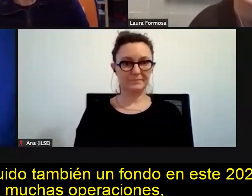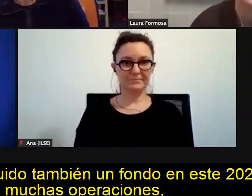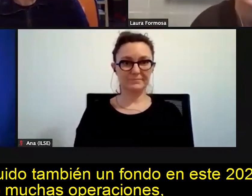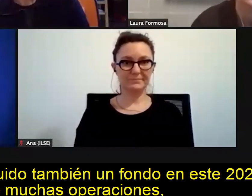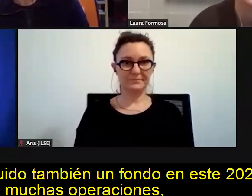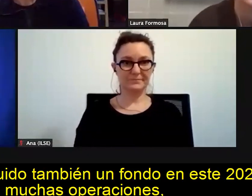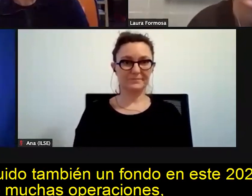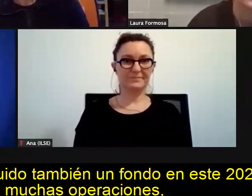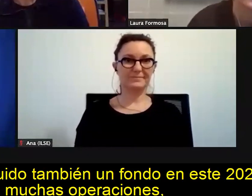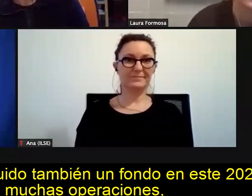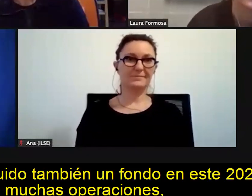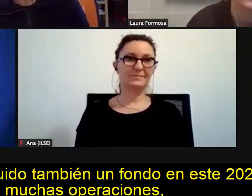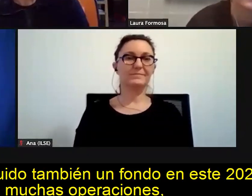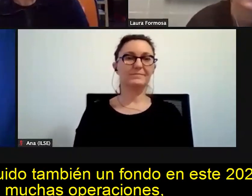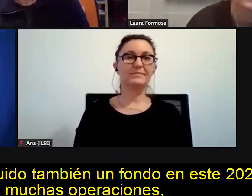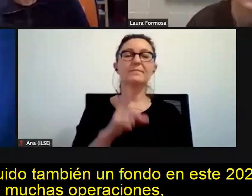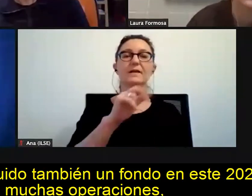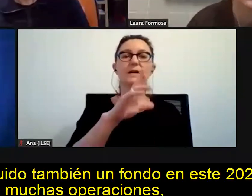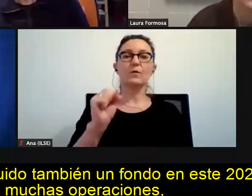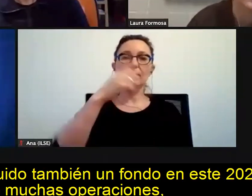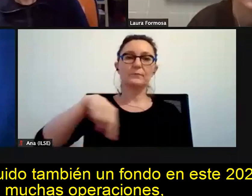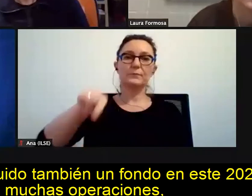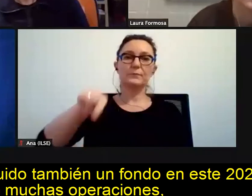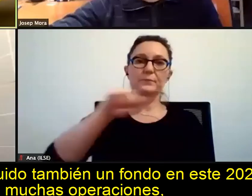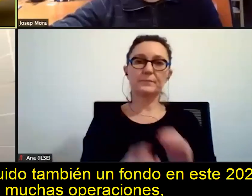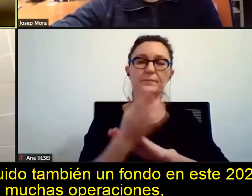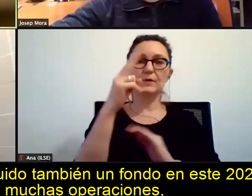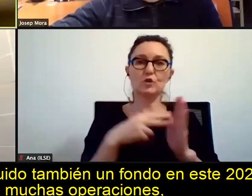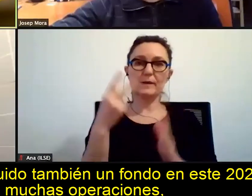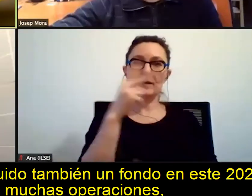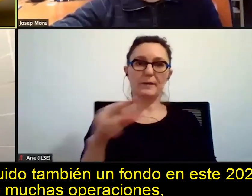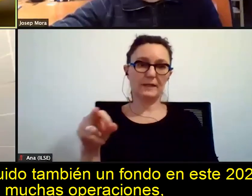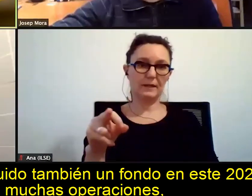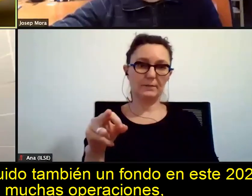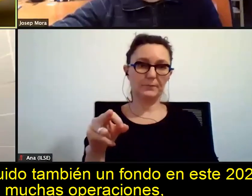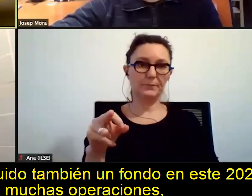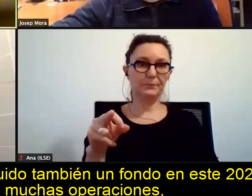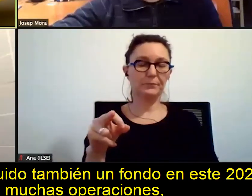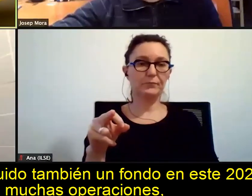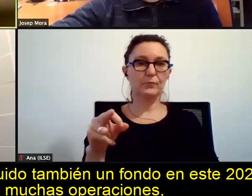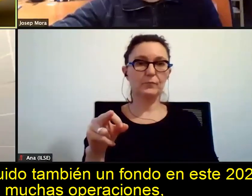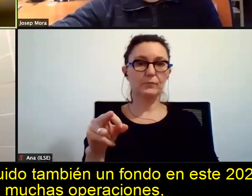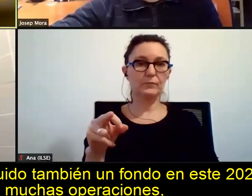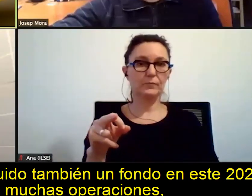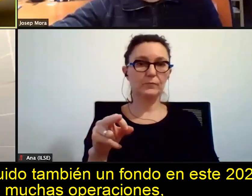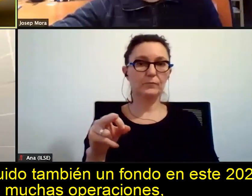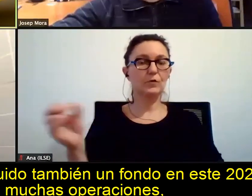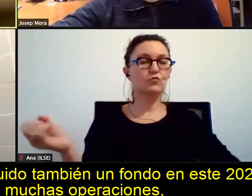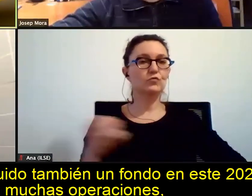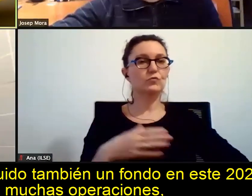Laura, vosotros habéis constituido un fondo también en este 2020 que bueno, pues ha